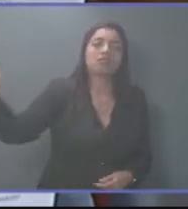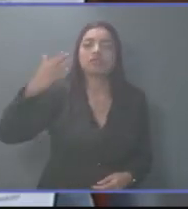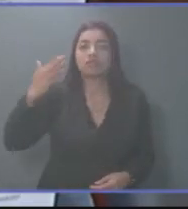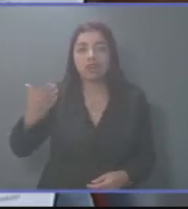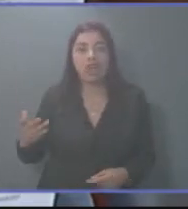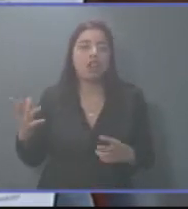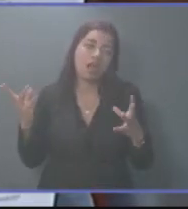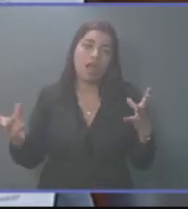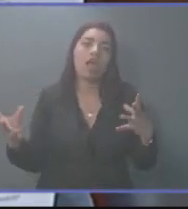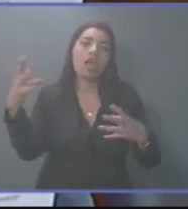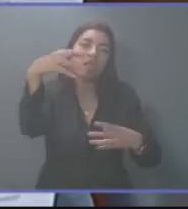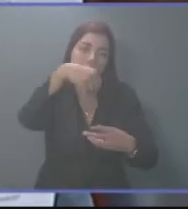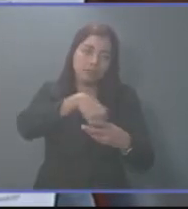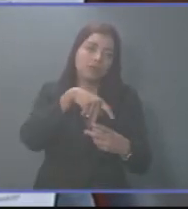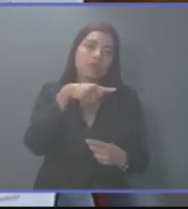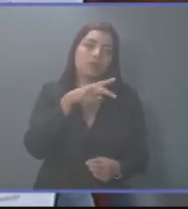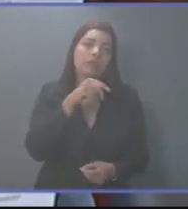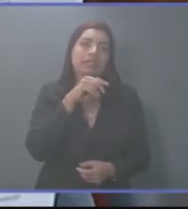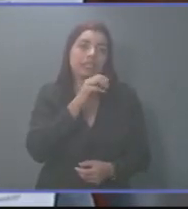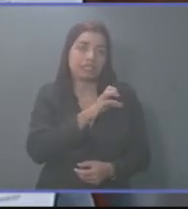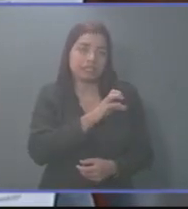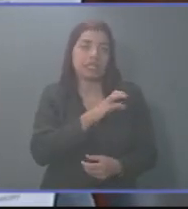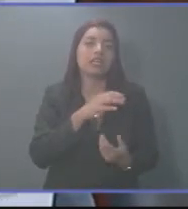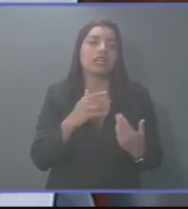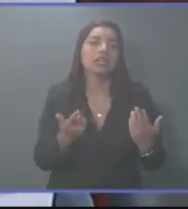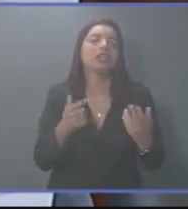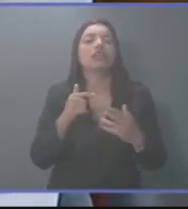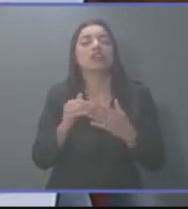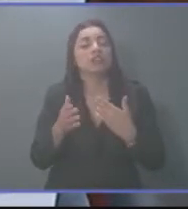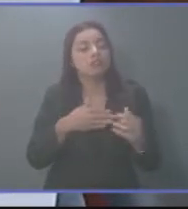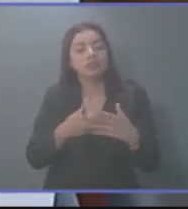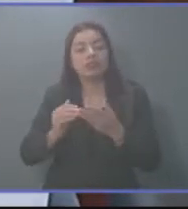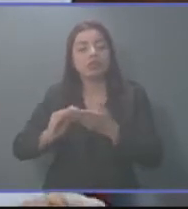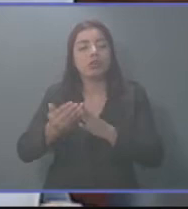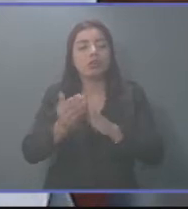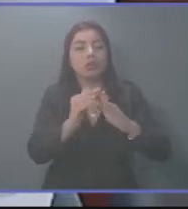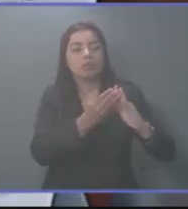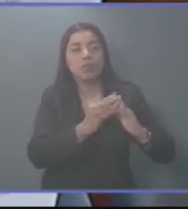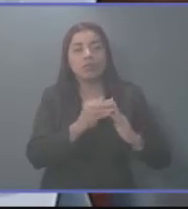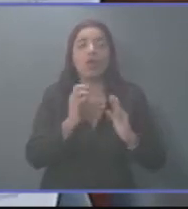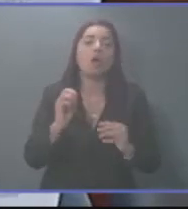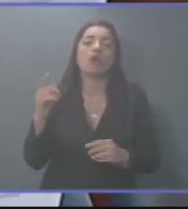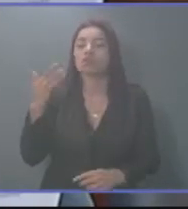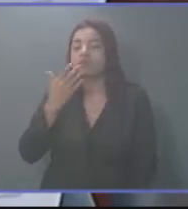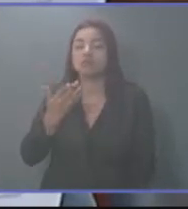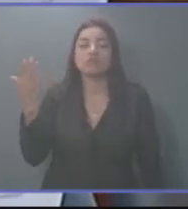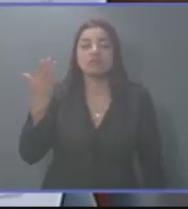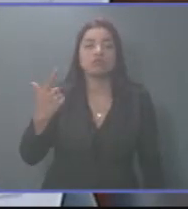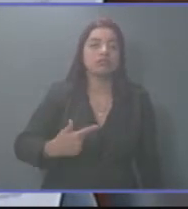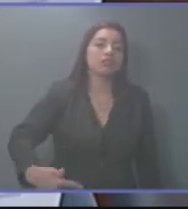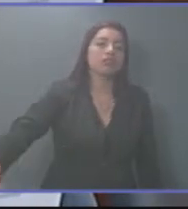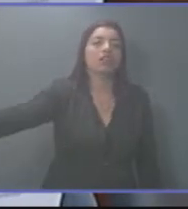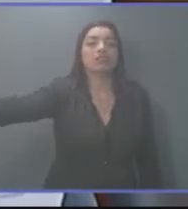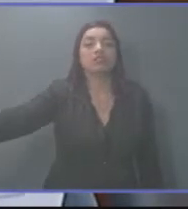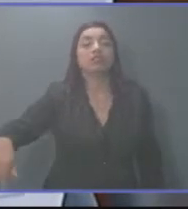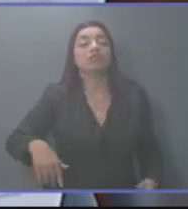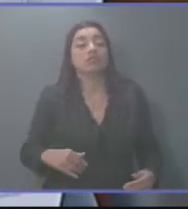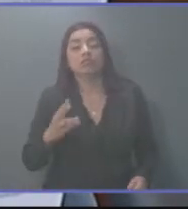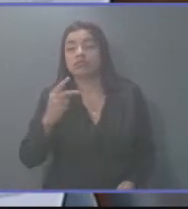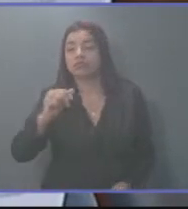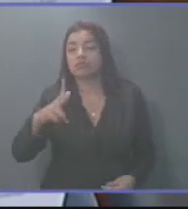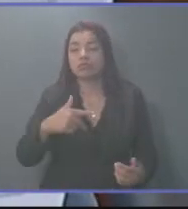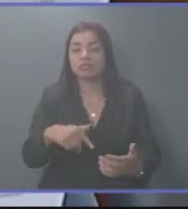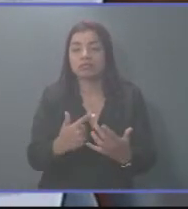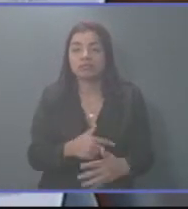la tranquilidad pública, tanto en el ámbito urbano como rural. Romanos 3, que mediante